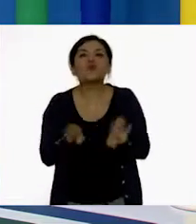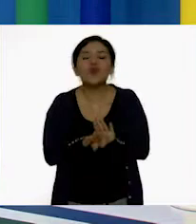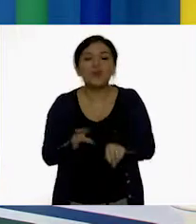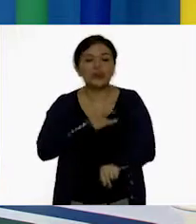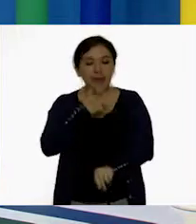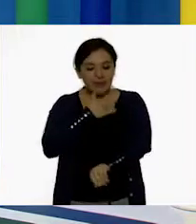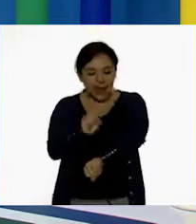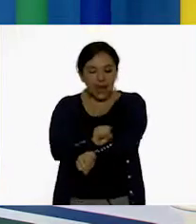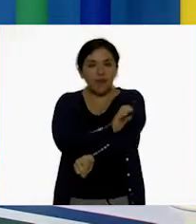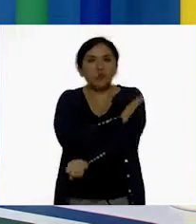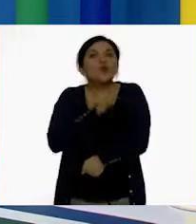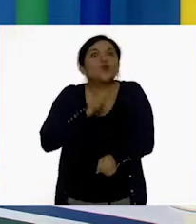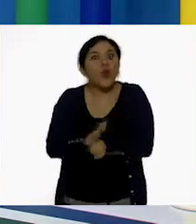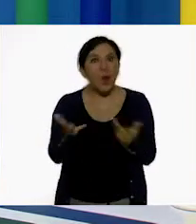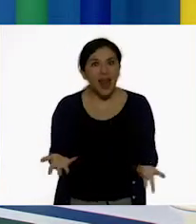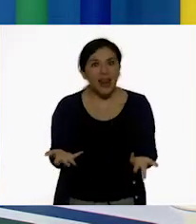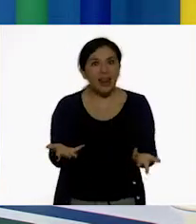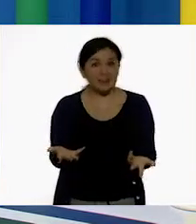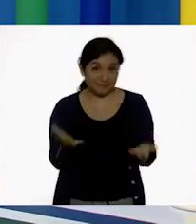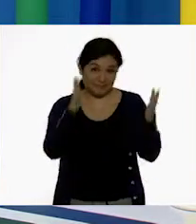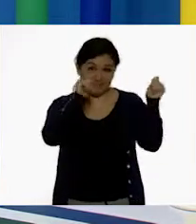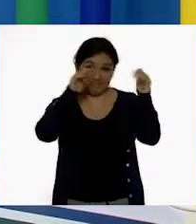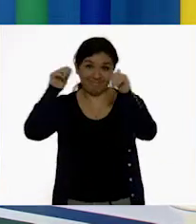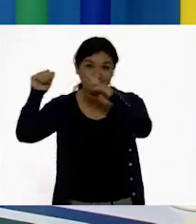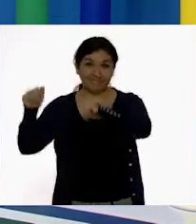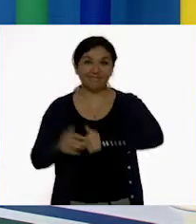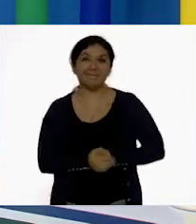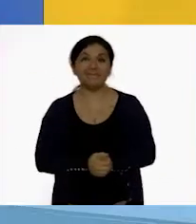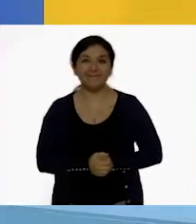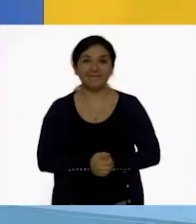emociones se involucran en él? ¡Adiós!